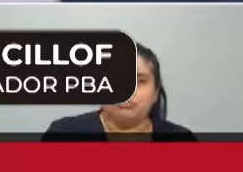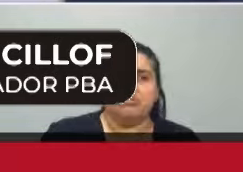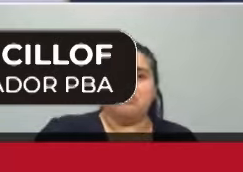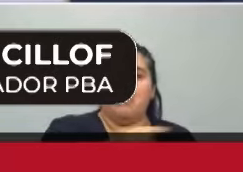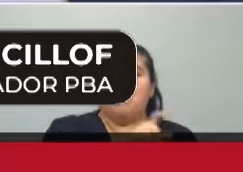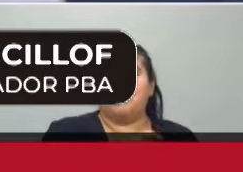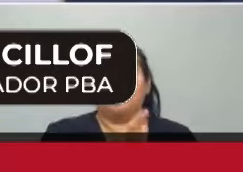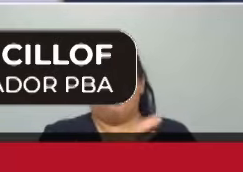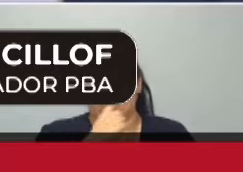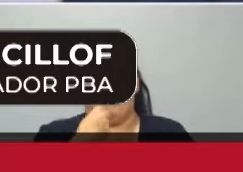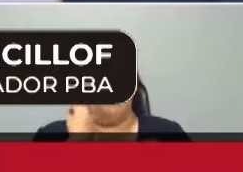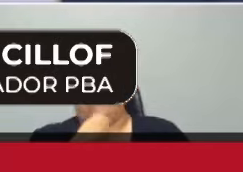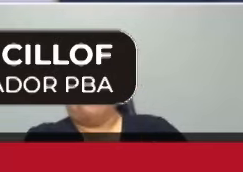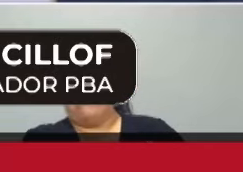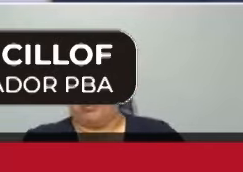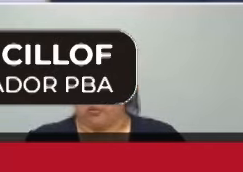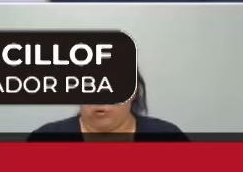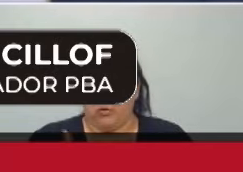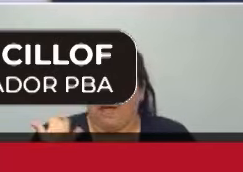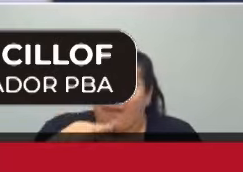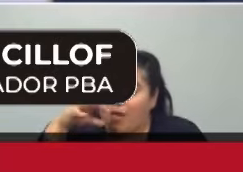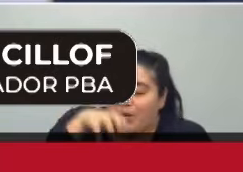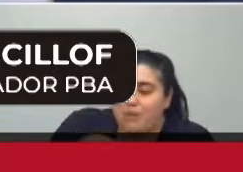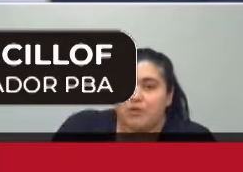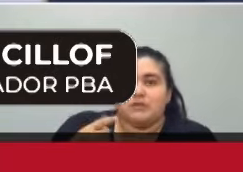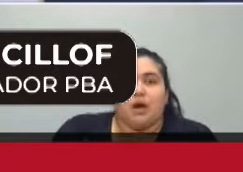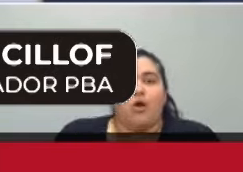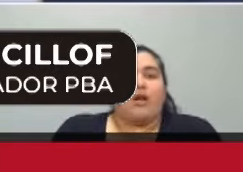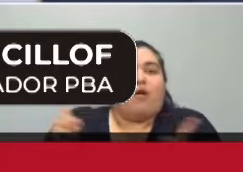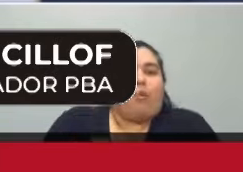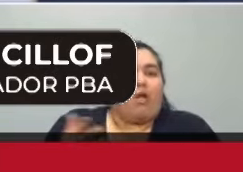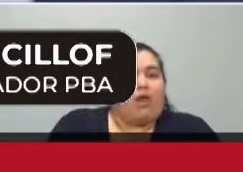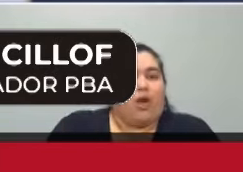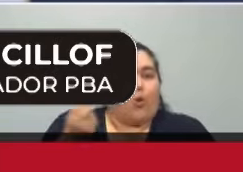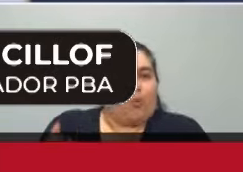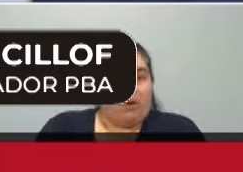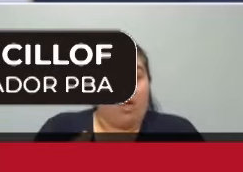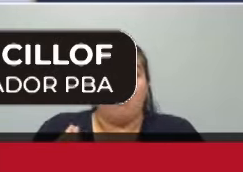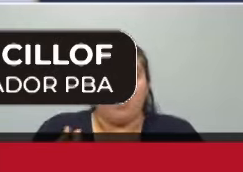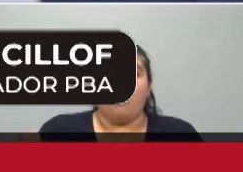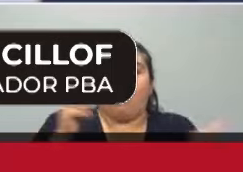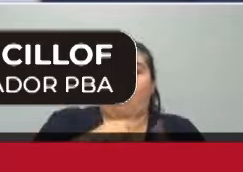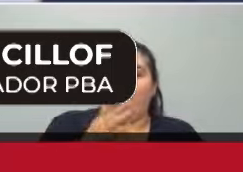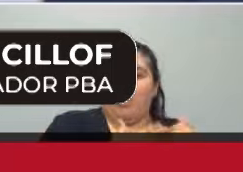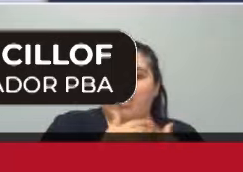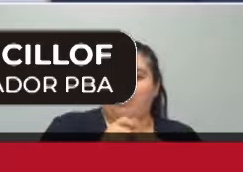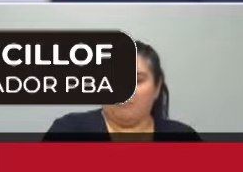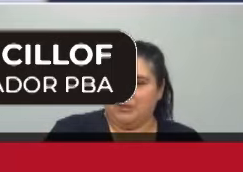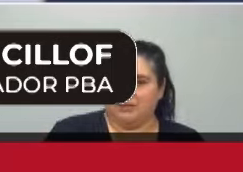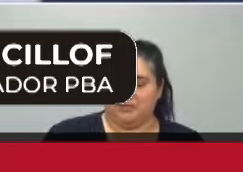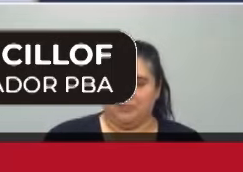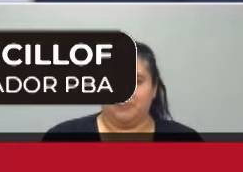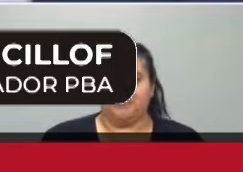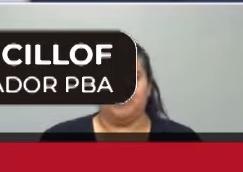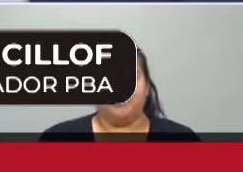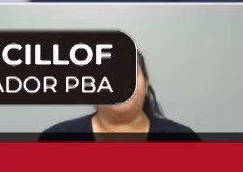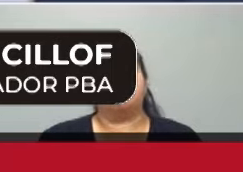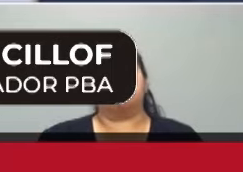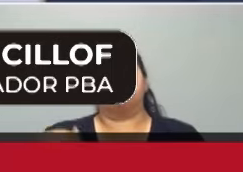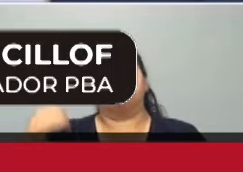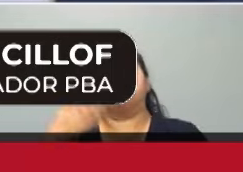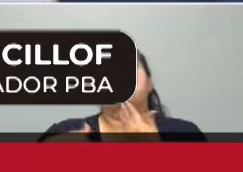banda y hubo que recuperarlas para que las obras se hicieran, cosa que estaba ocurriendo hasta que